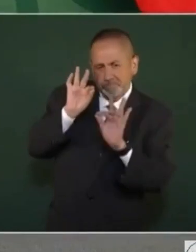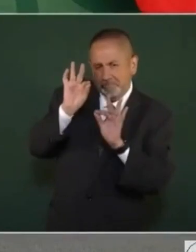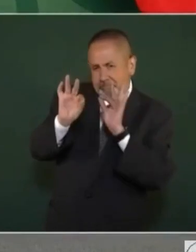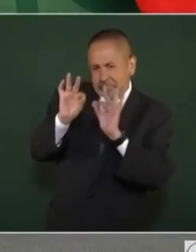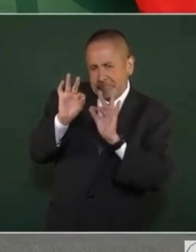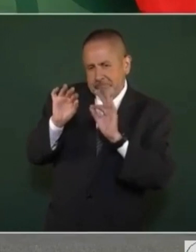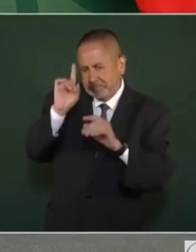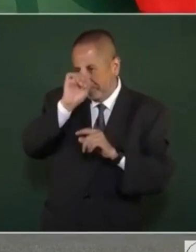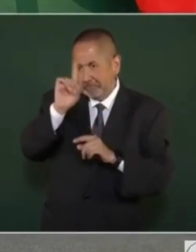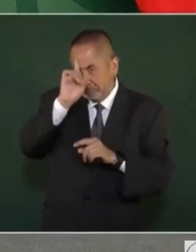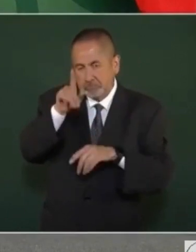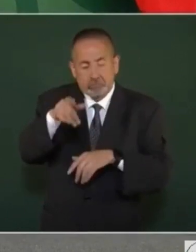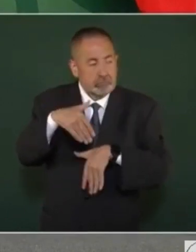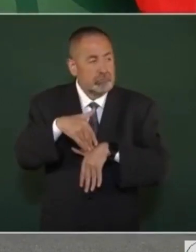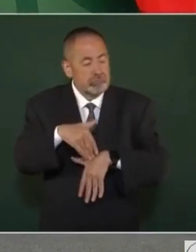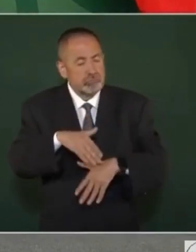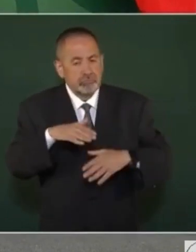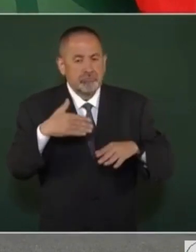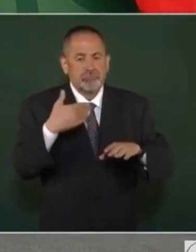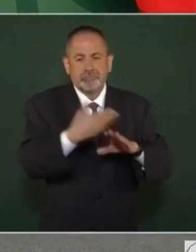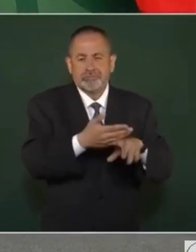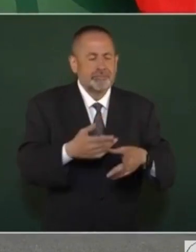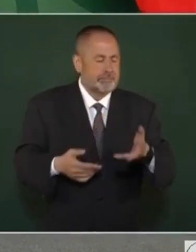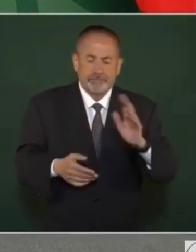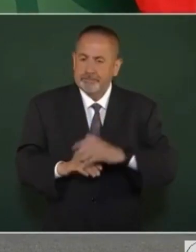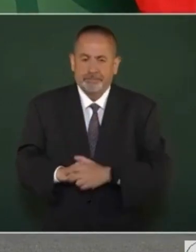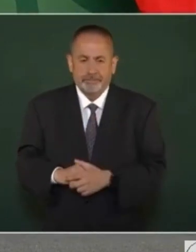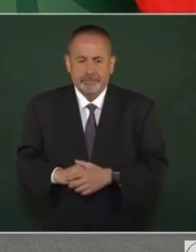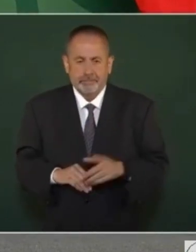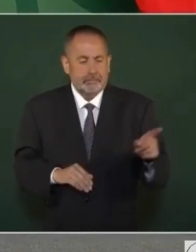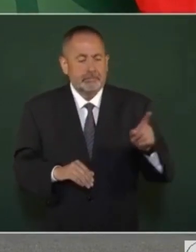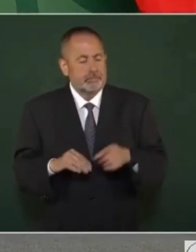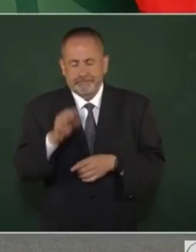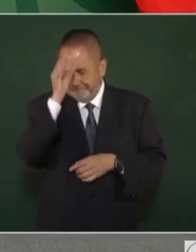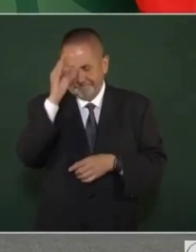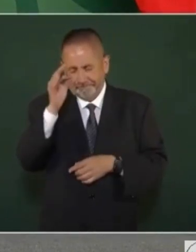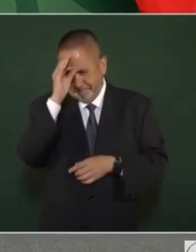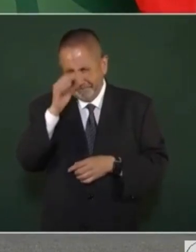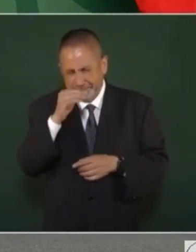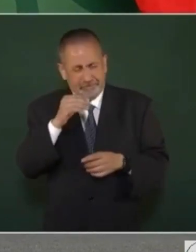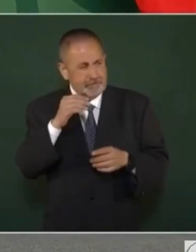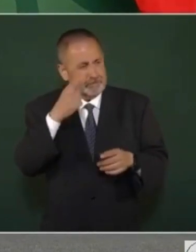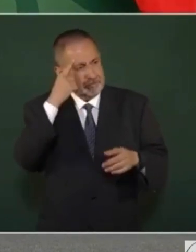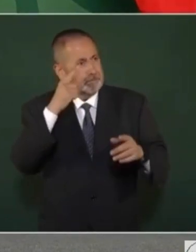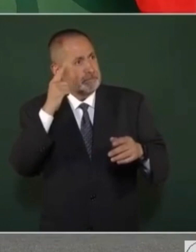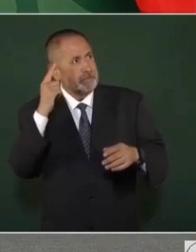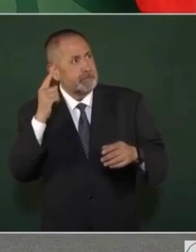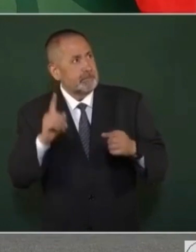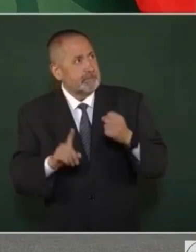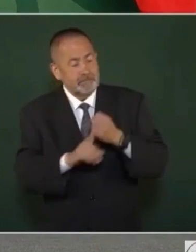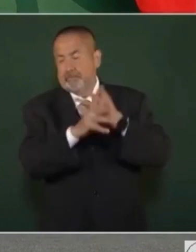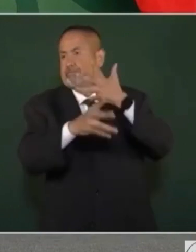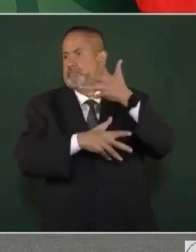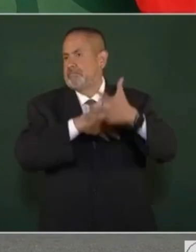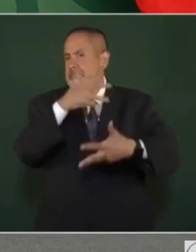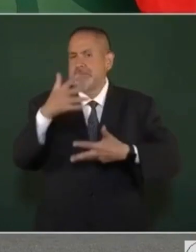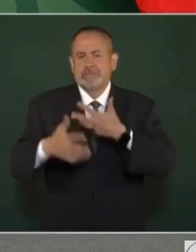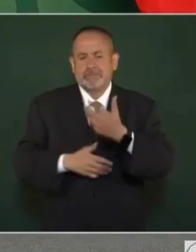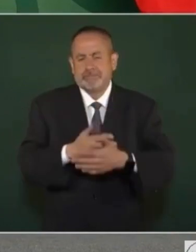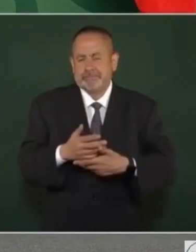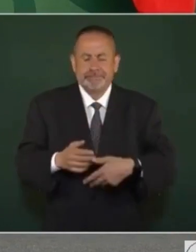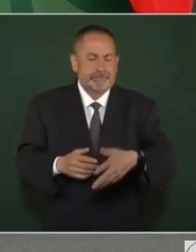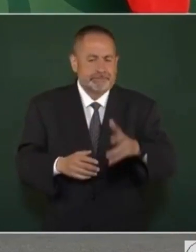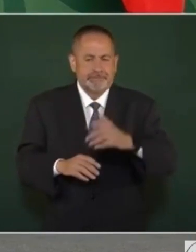¿no? Pero él le pegó sin duda un garrotazo a lo tonto, al avispero. Y a partir de ahí,